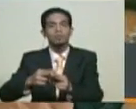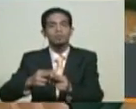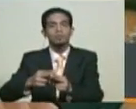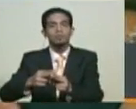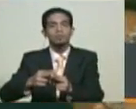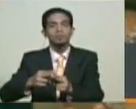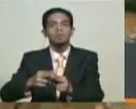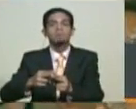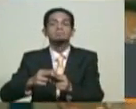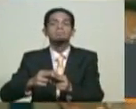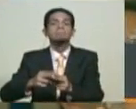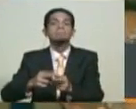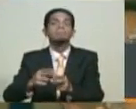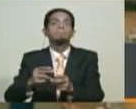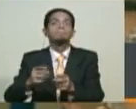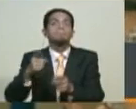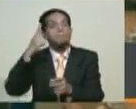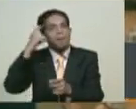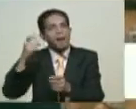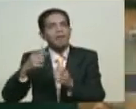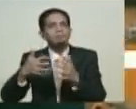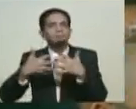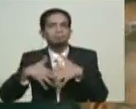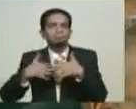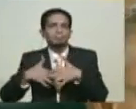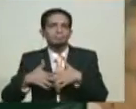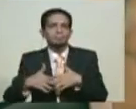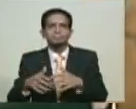mucho más productivo. Eso es todo, presidente.